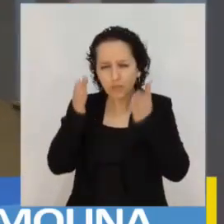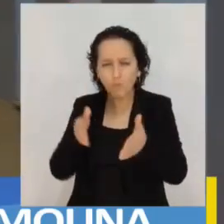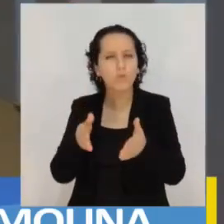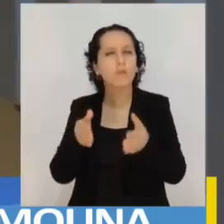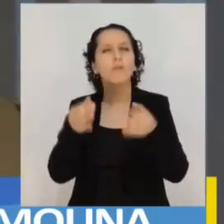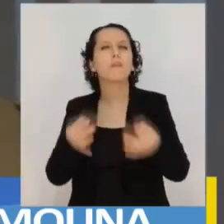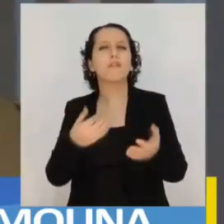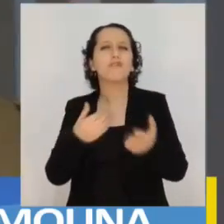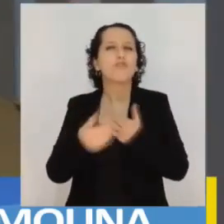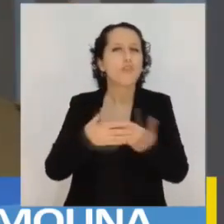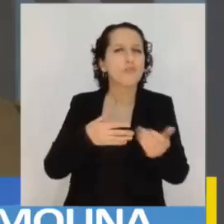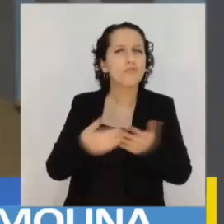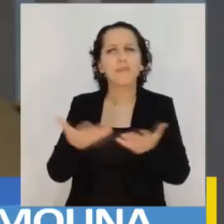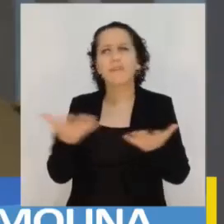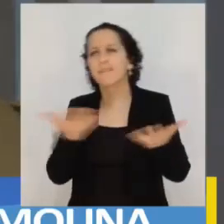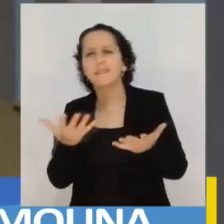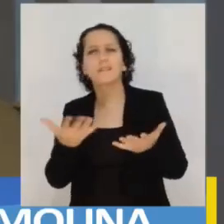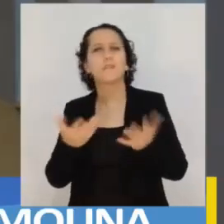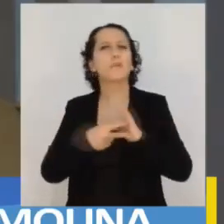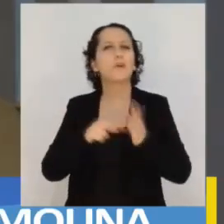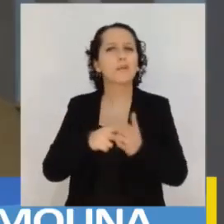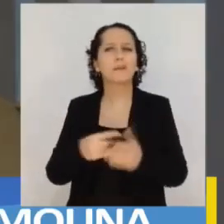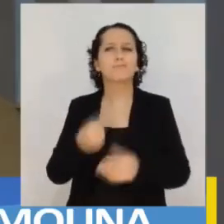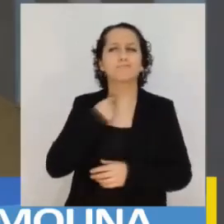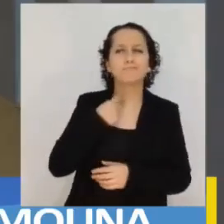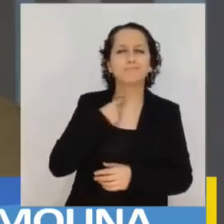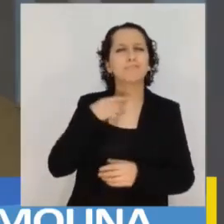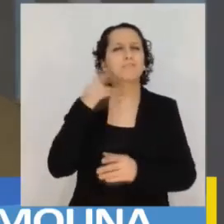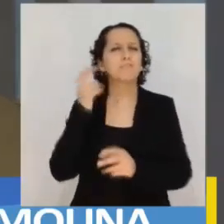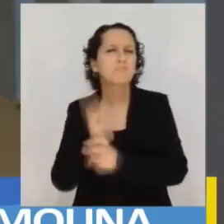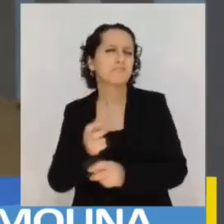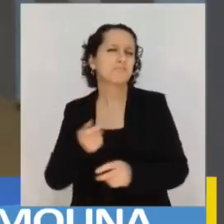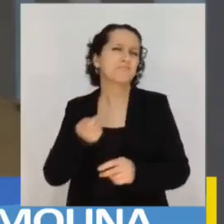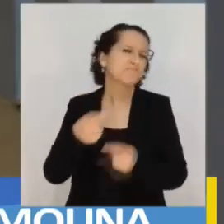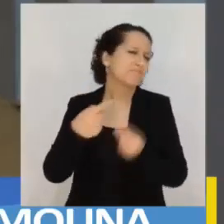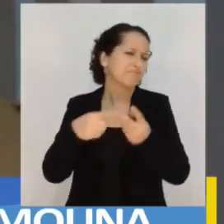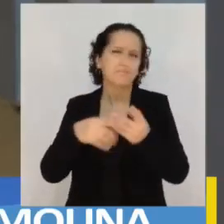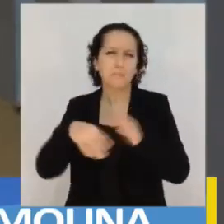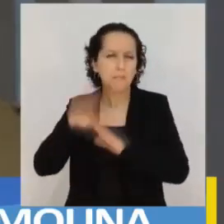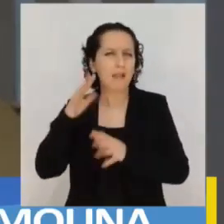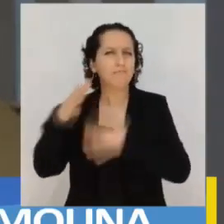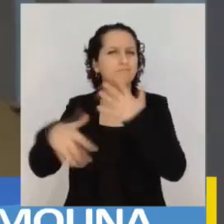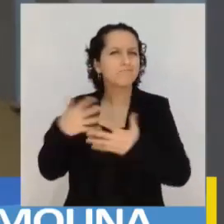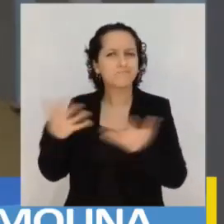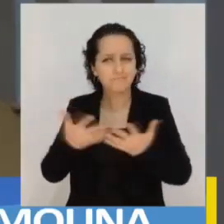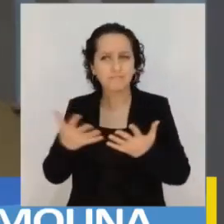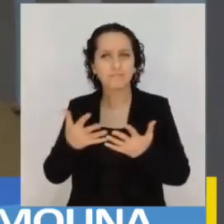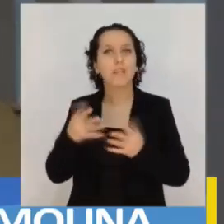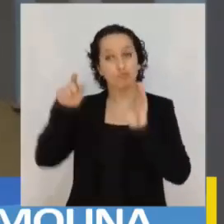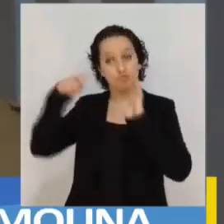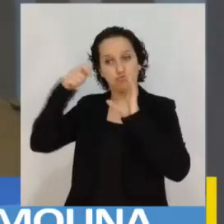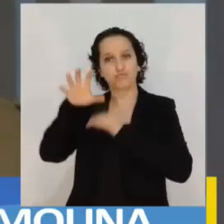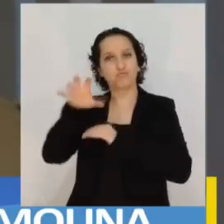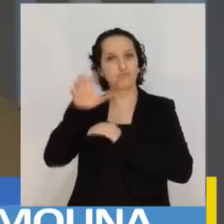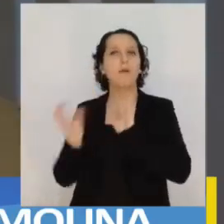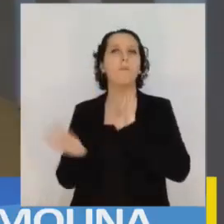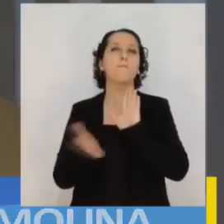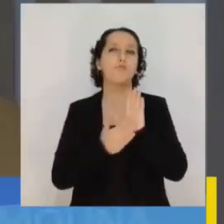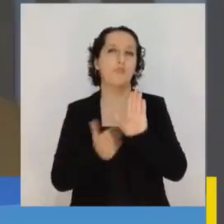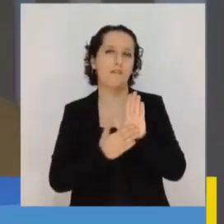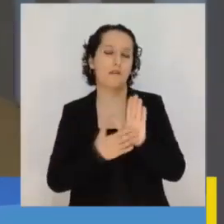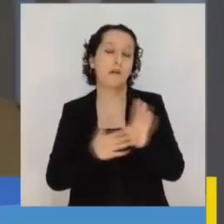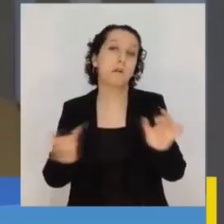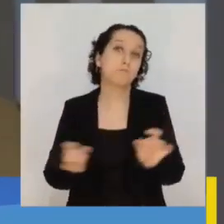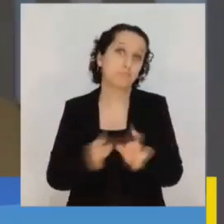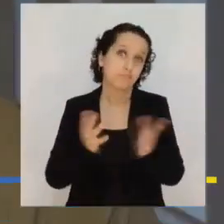poder ver dónde están cometiéndose los ilícitos y tener algún respaldo visual en que,